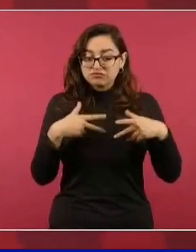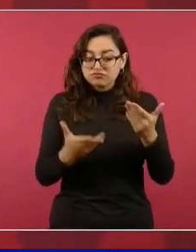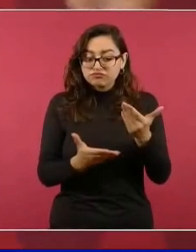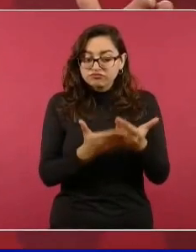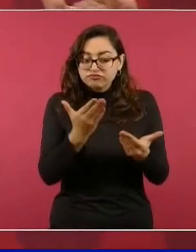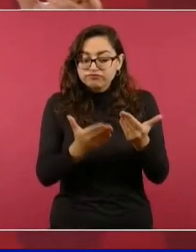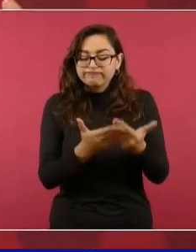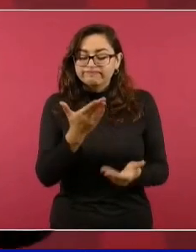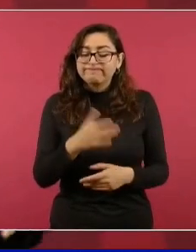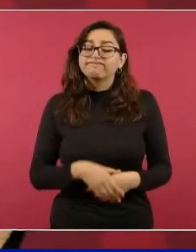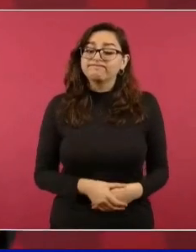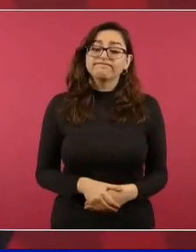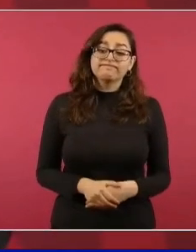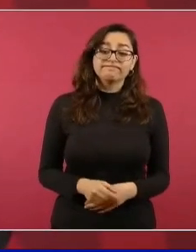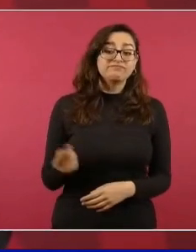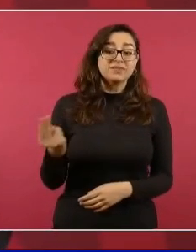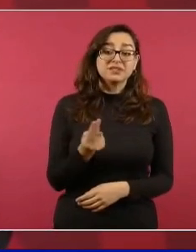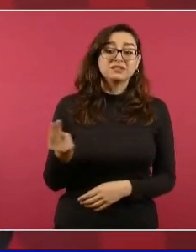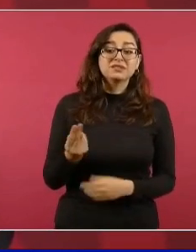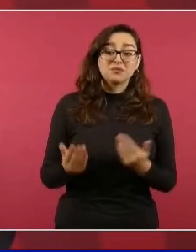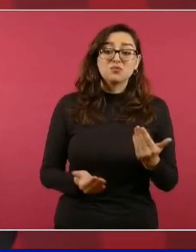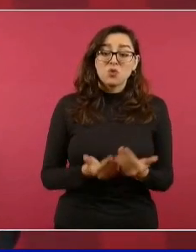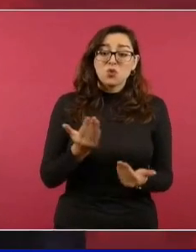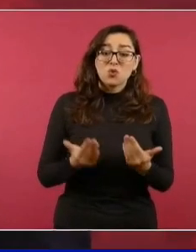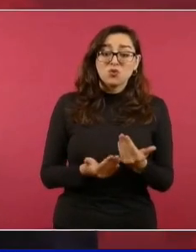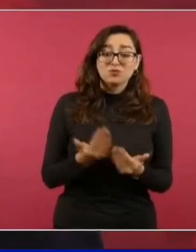con lo indispensable,